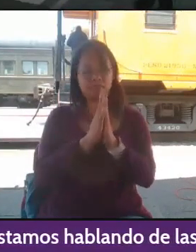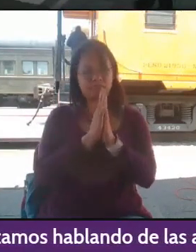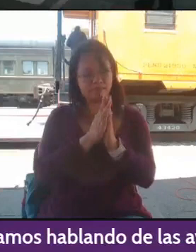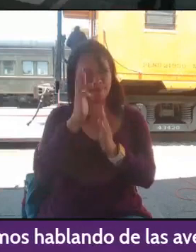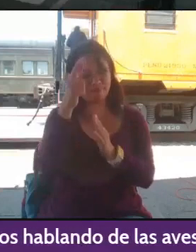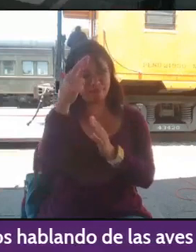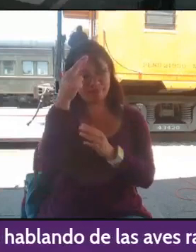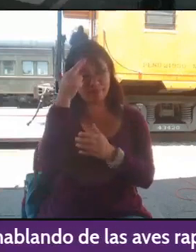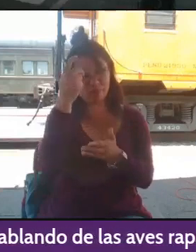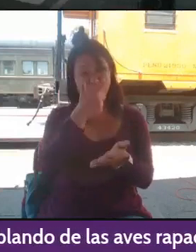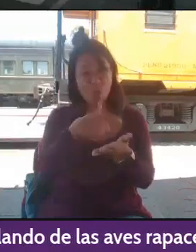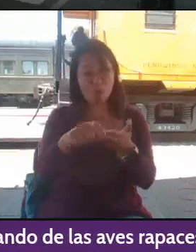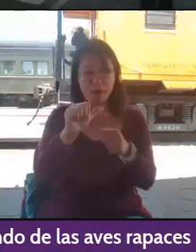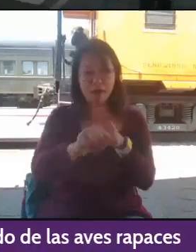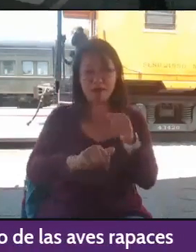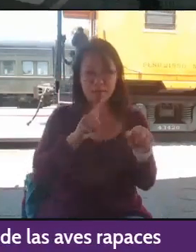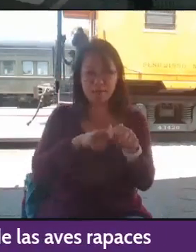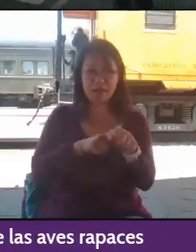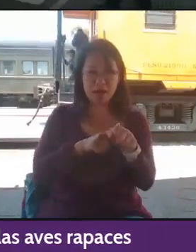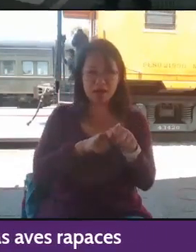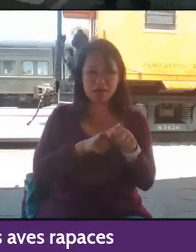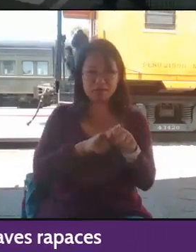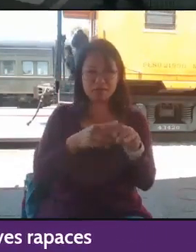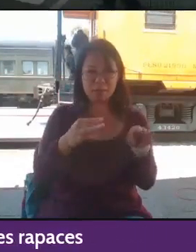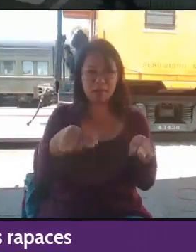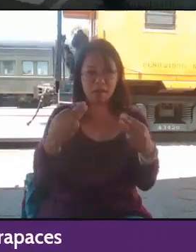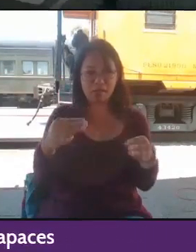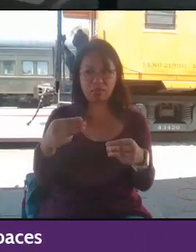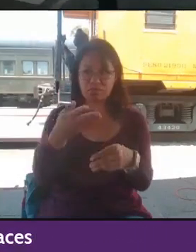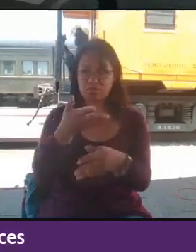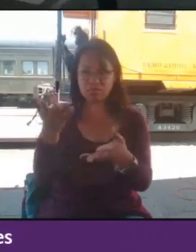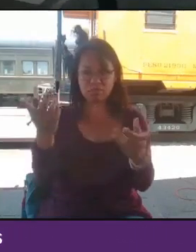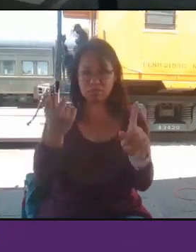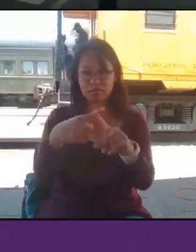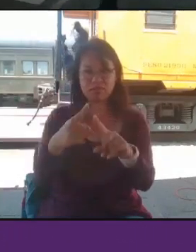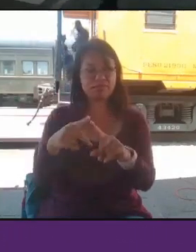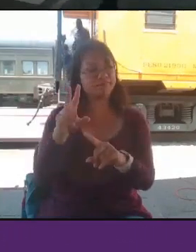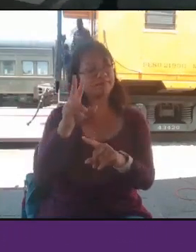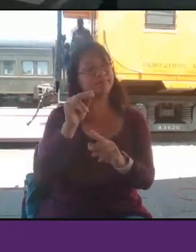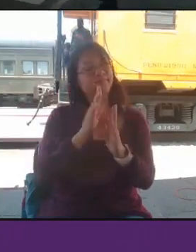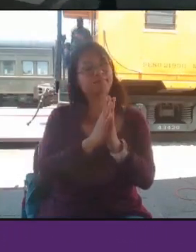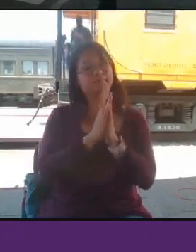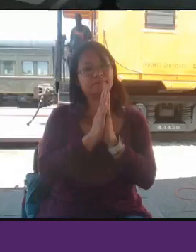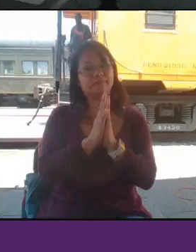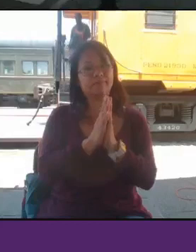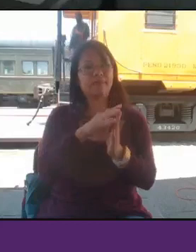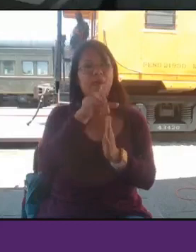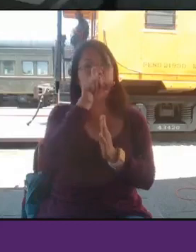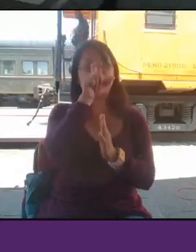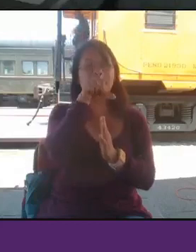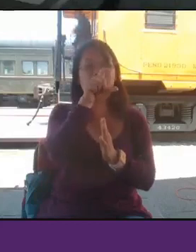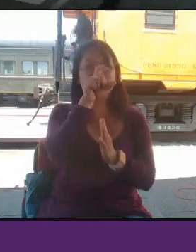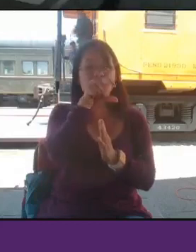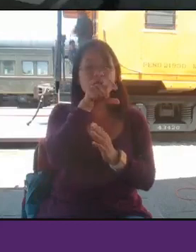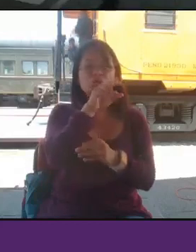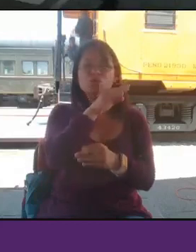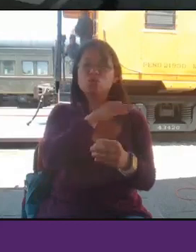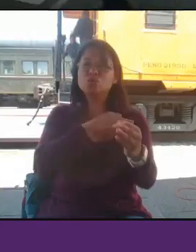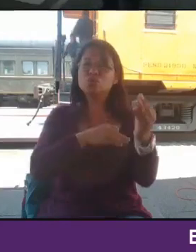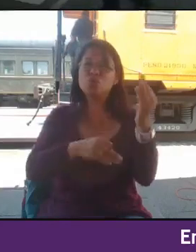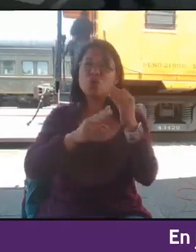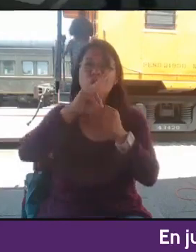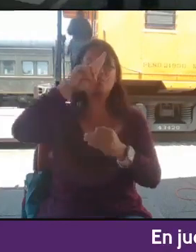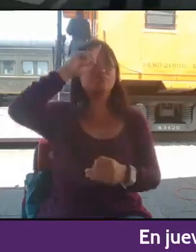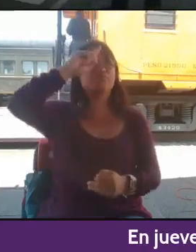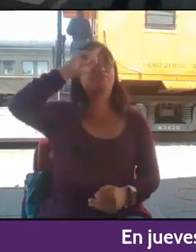del mercado negro, no compren animales en el mercado, los halconcitos, todos los pericos de México están prohibidos, que no